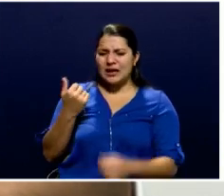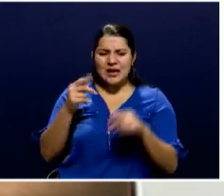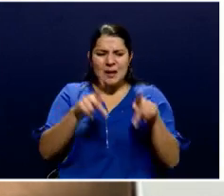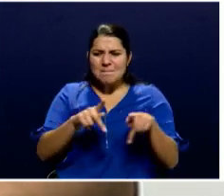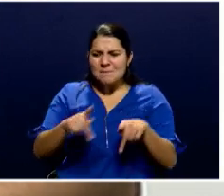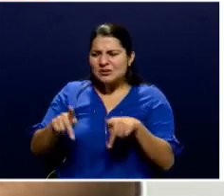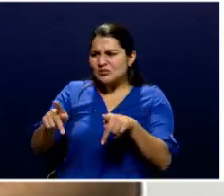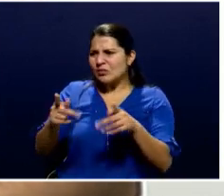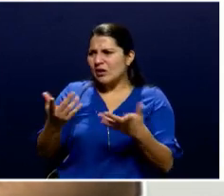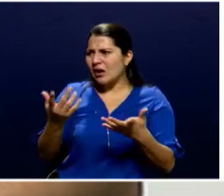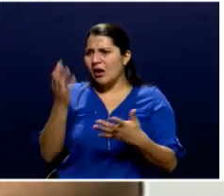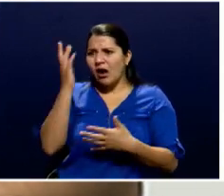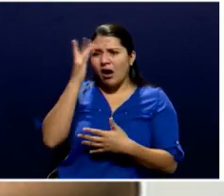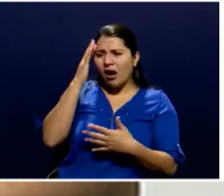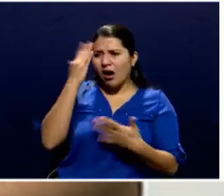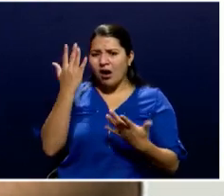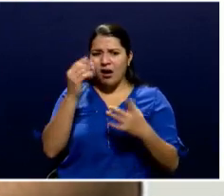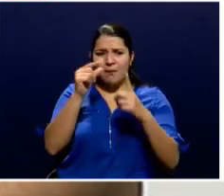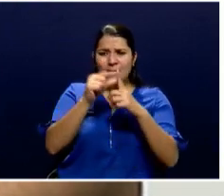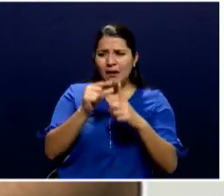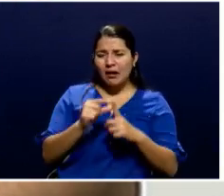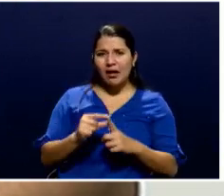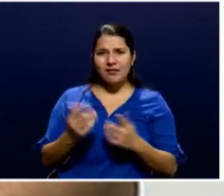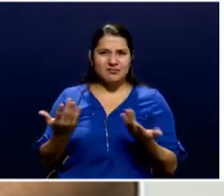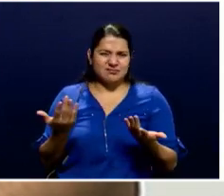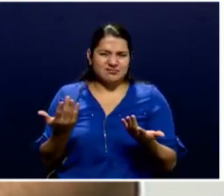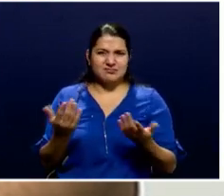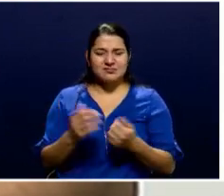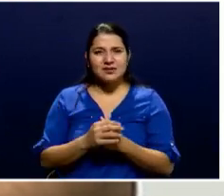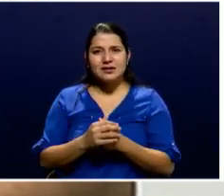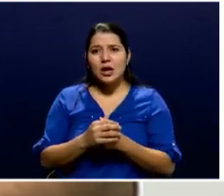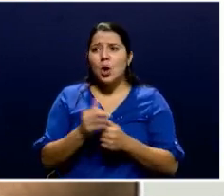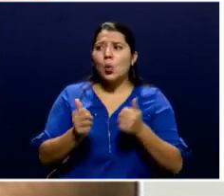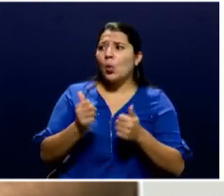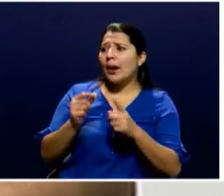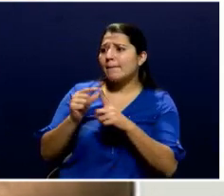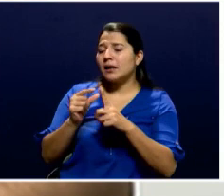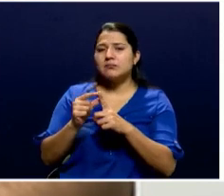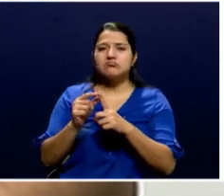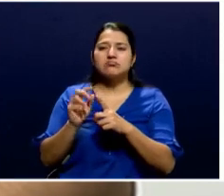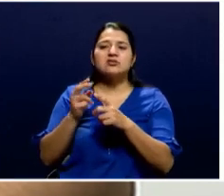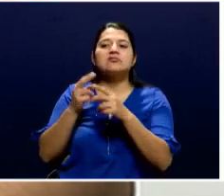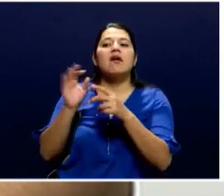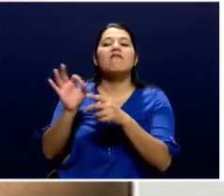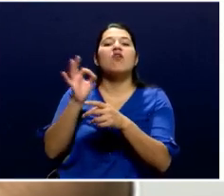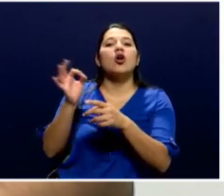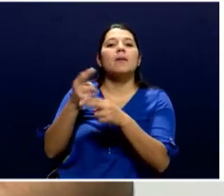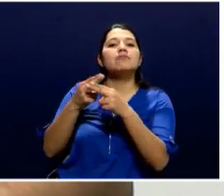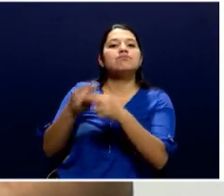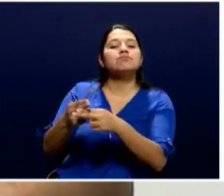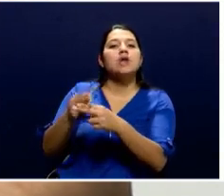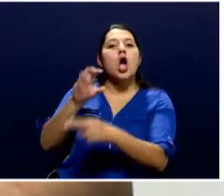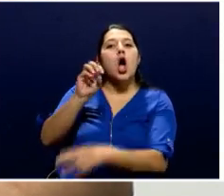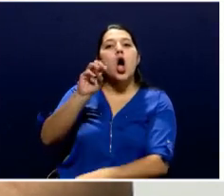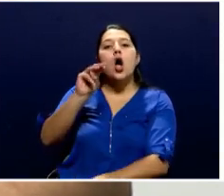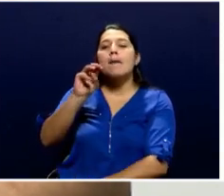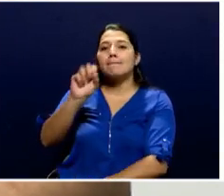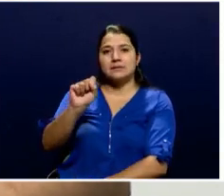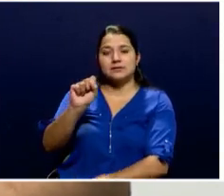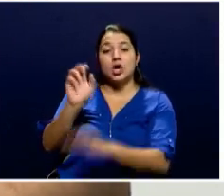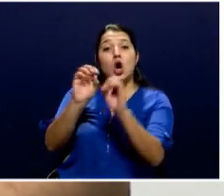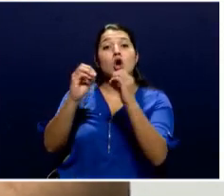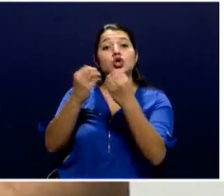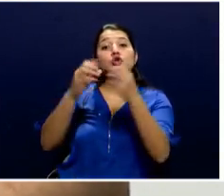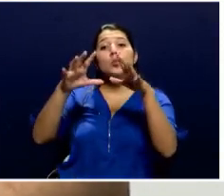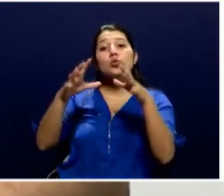Son definiciones que se utilizan en la Organización Mundial de la Salud. Una pandemia significa